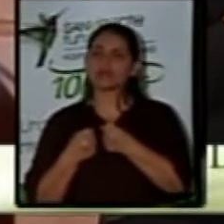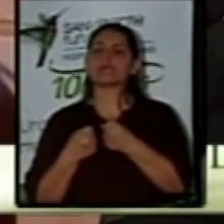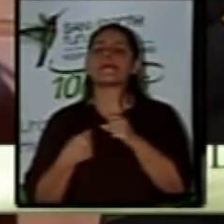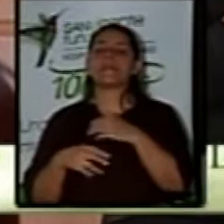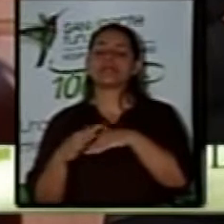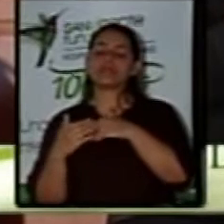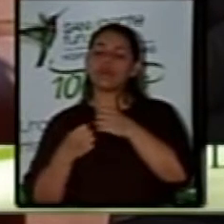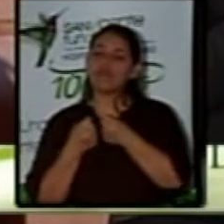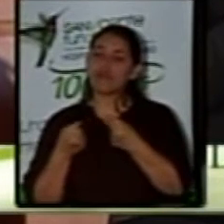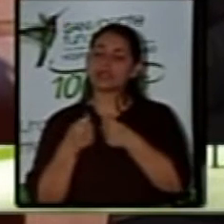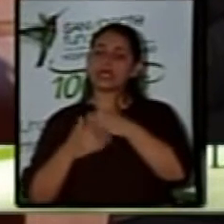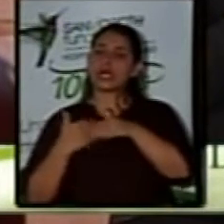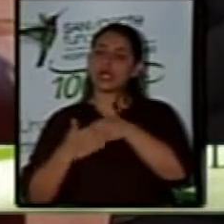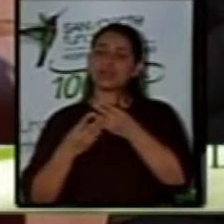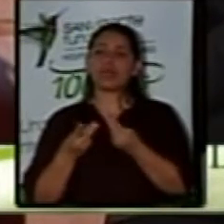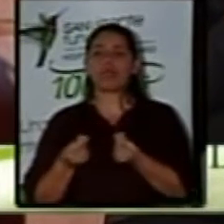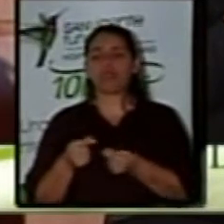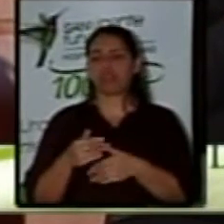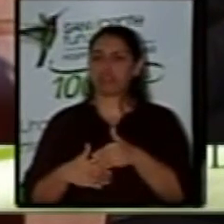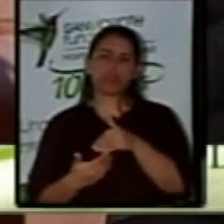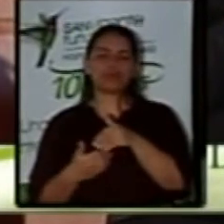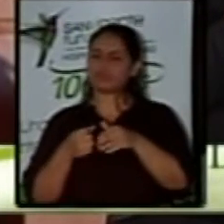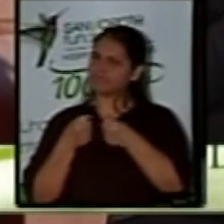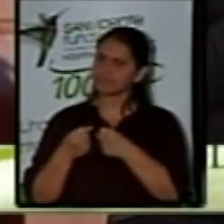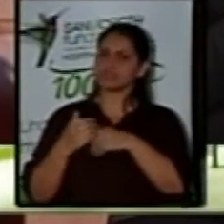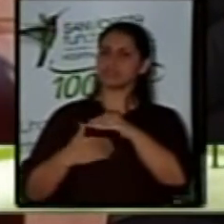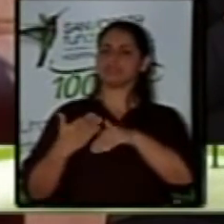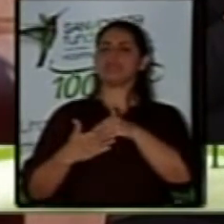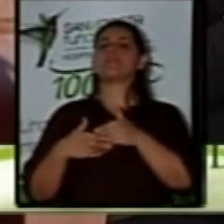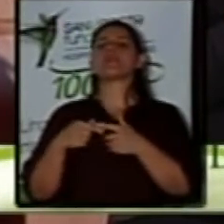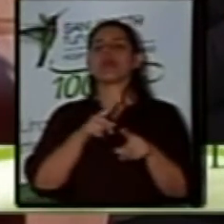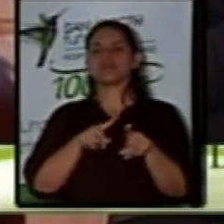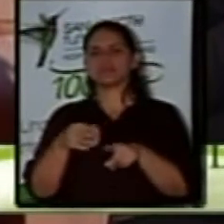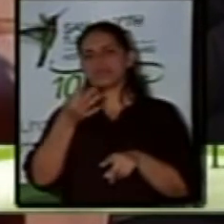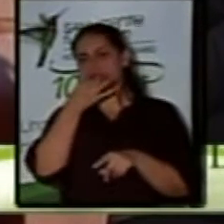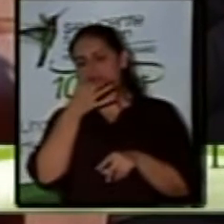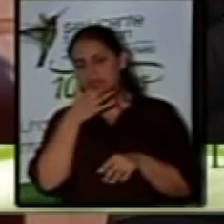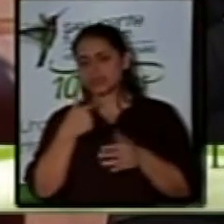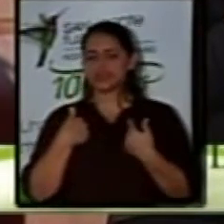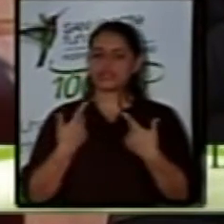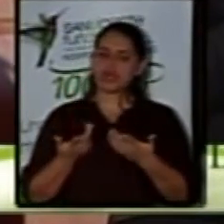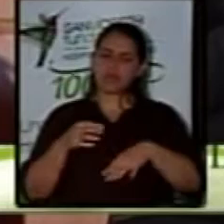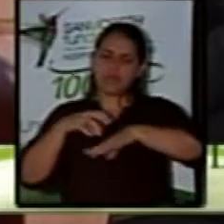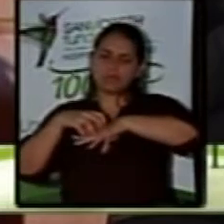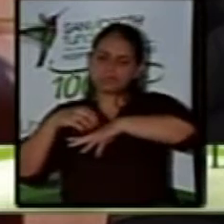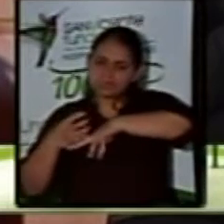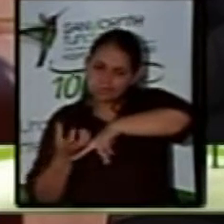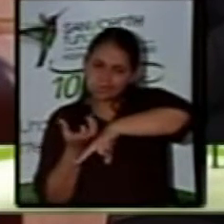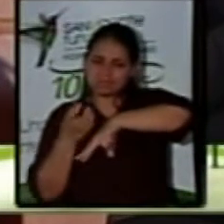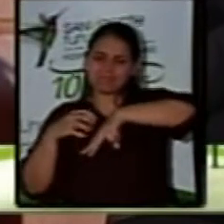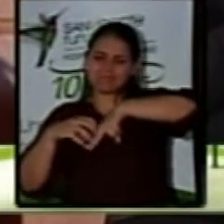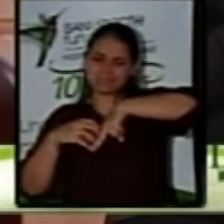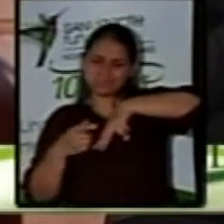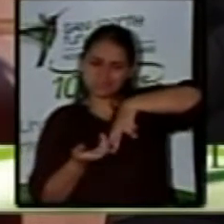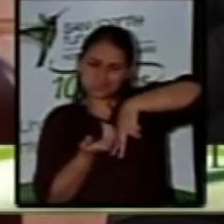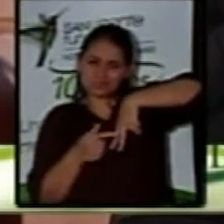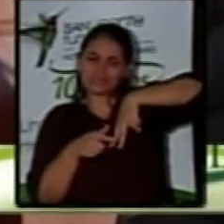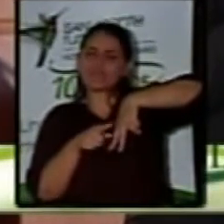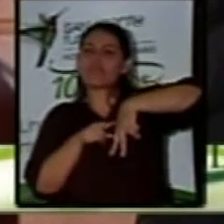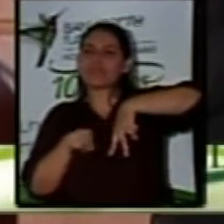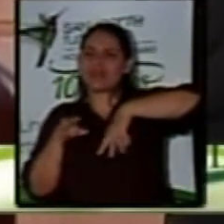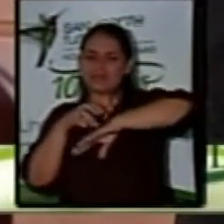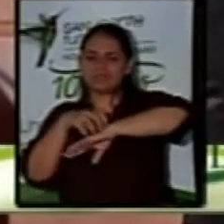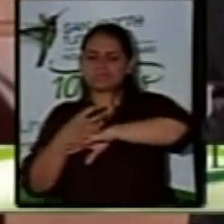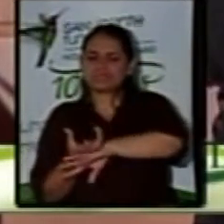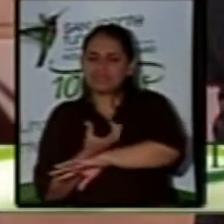muy fuerte para poder mejorar la cicatrización de esa úlcera. Y ya tratamientos dirigidos al manejo de la úlcera, que esto